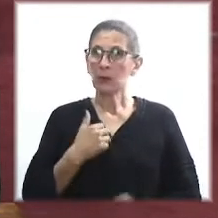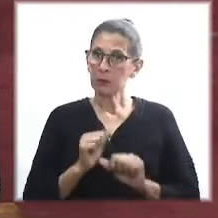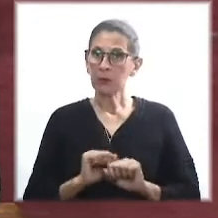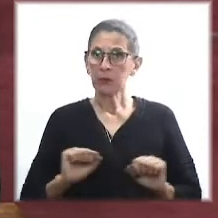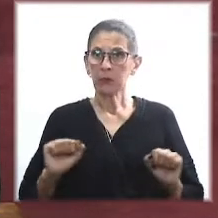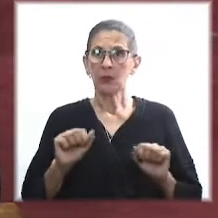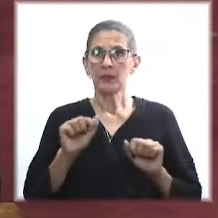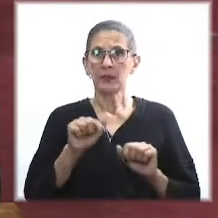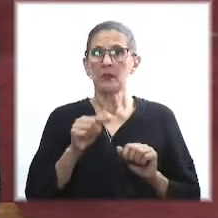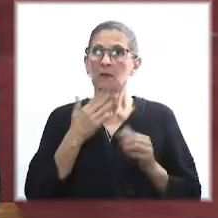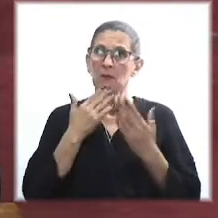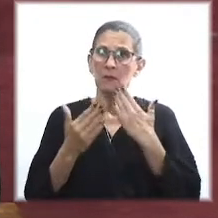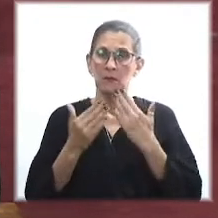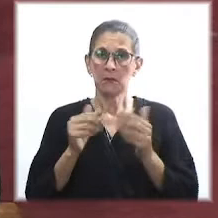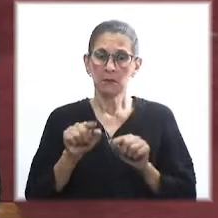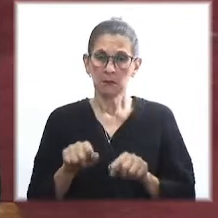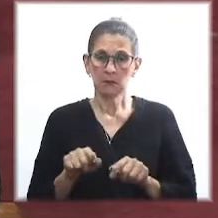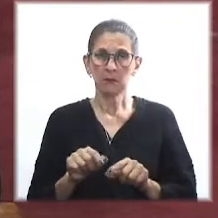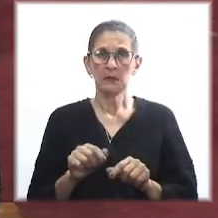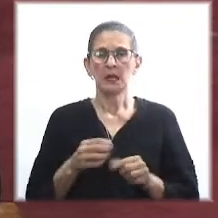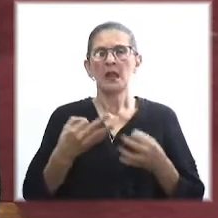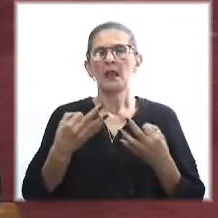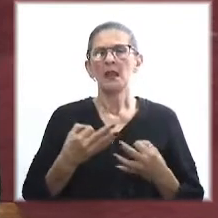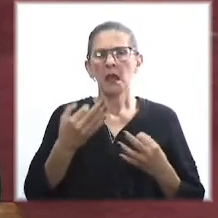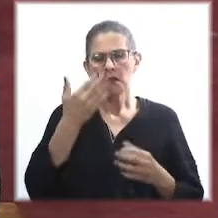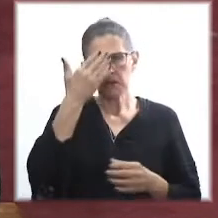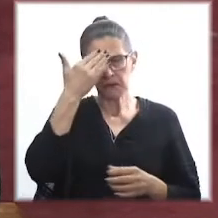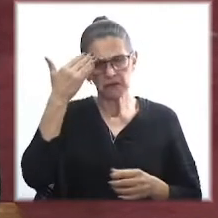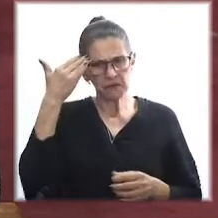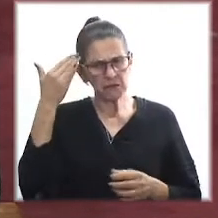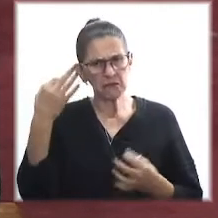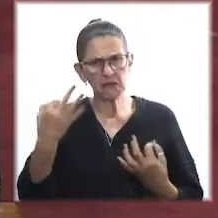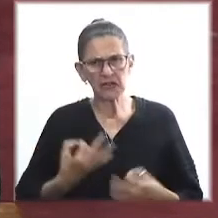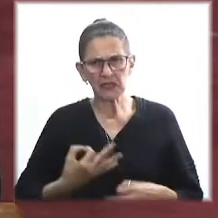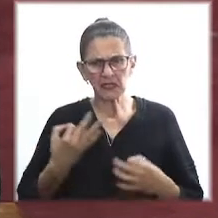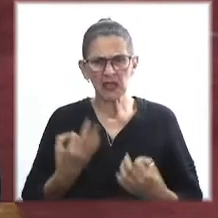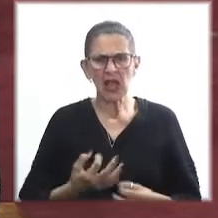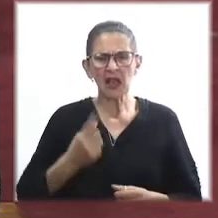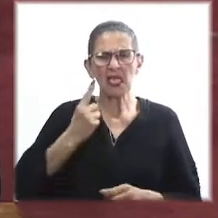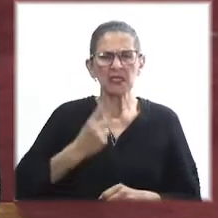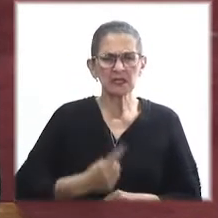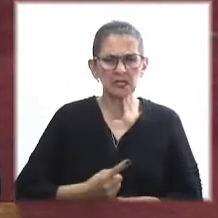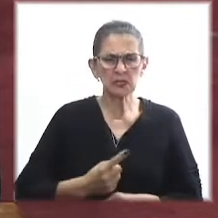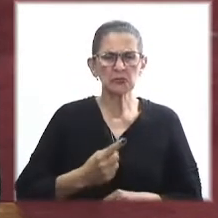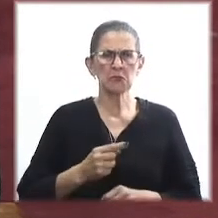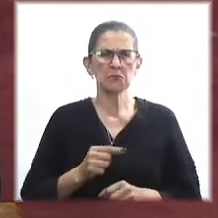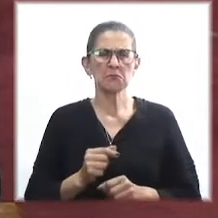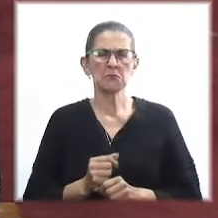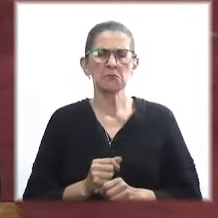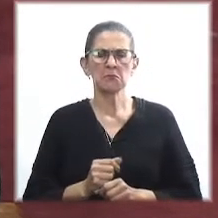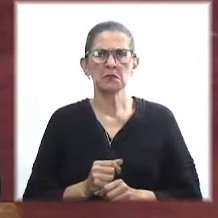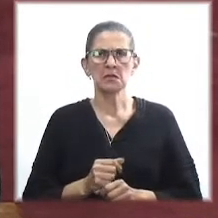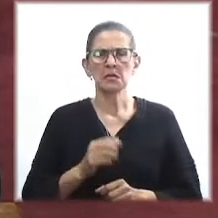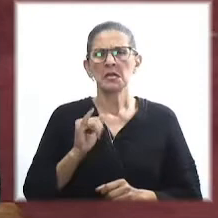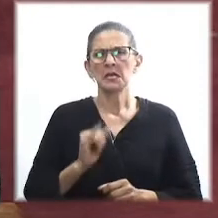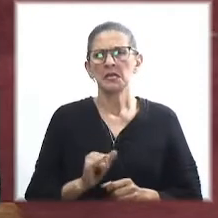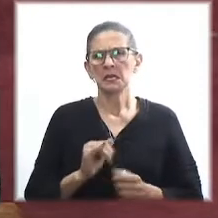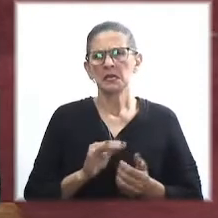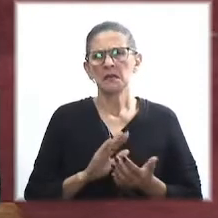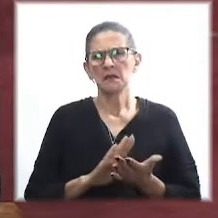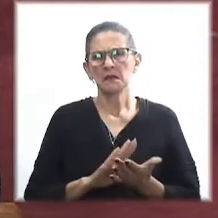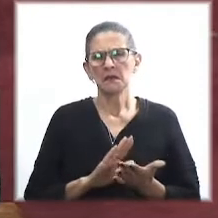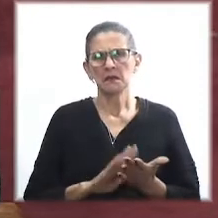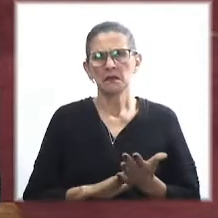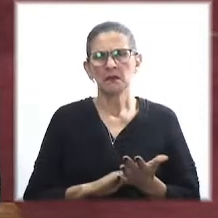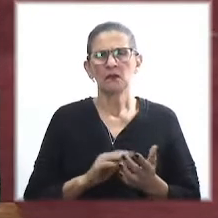pude aquilatar la sinceridad, la franqueza, la decisión y sobre